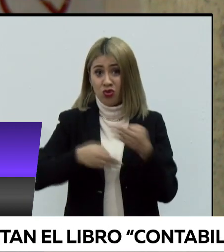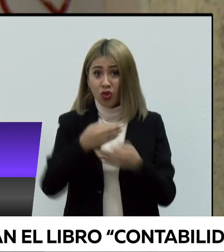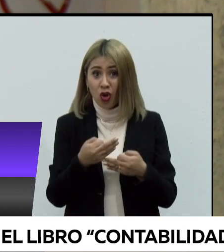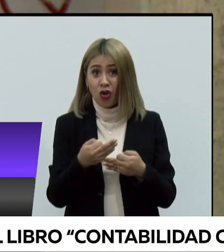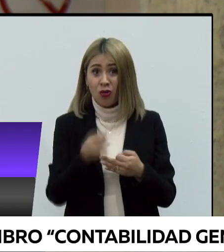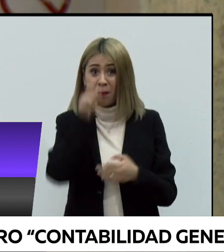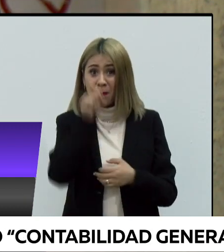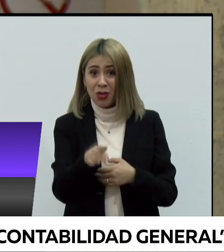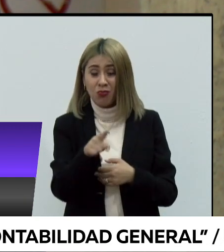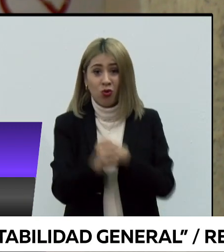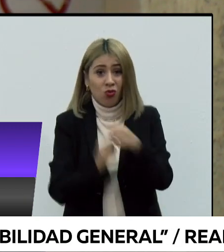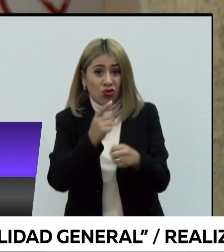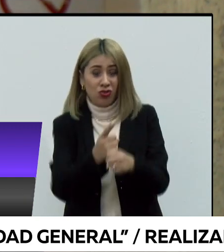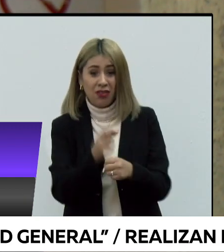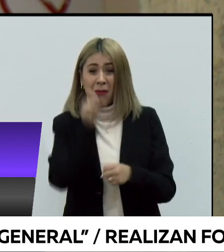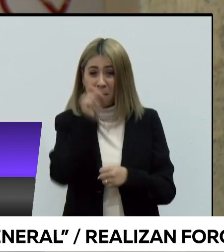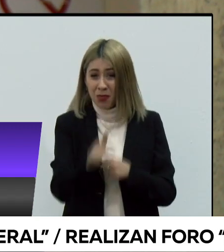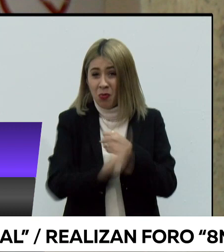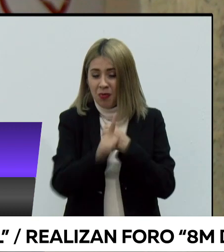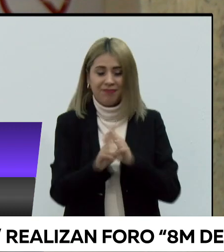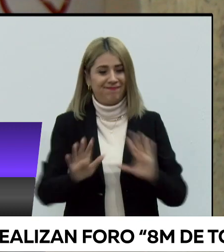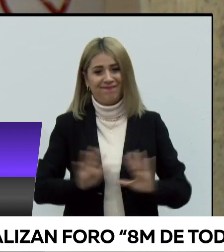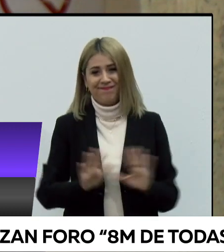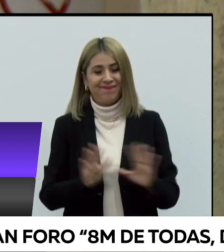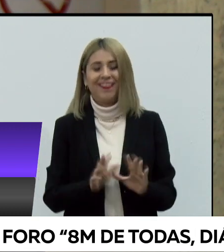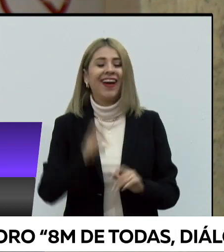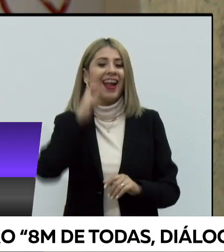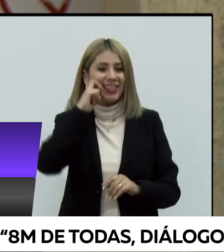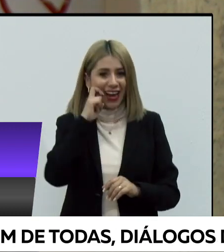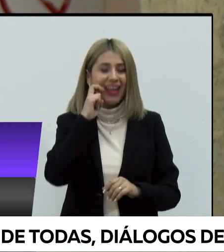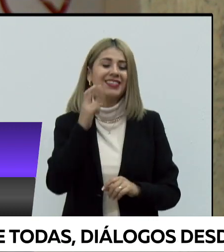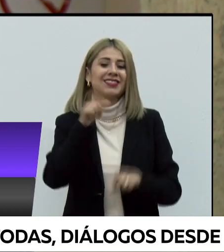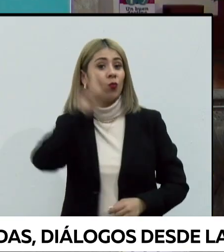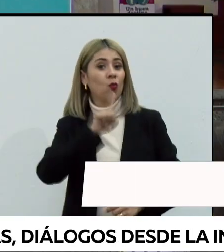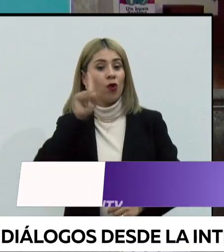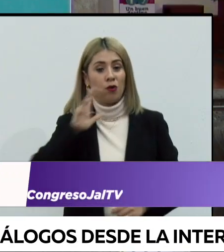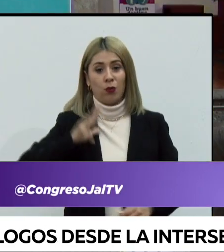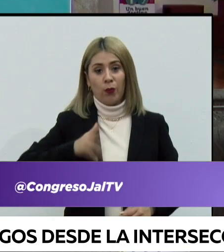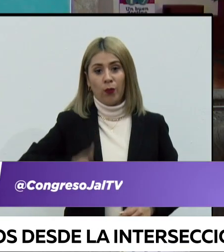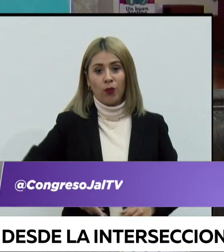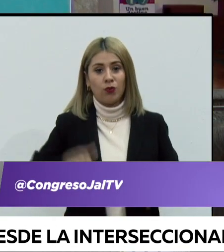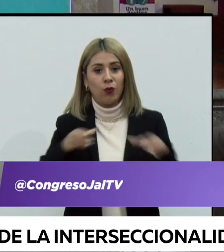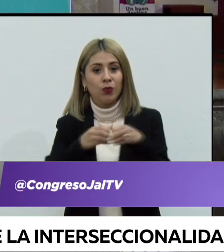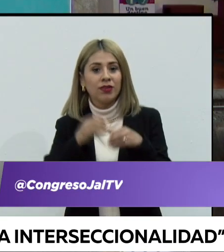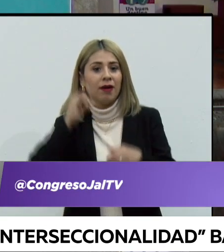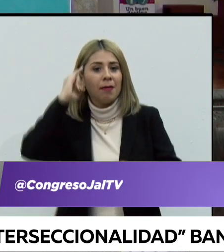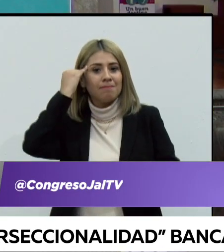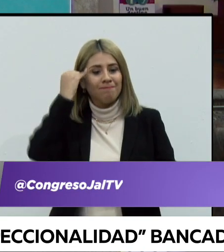trabajo específico respecto a los retos y necesidades que se tienen que realizar en esta 63 legislatura.